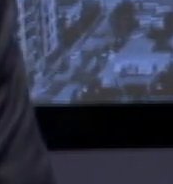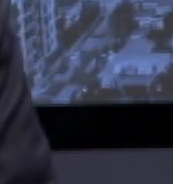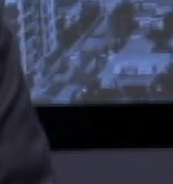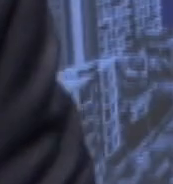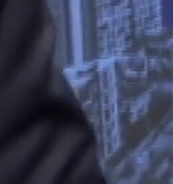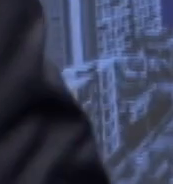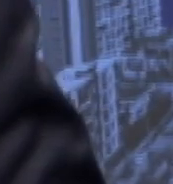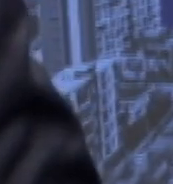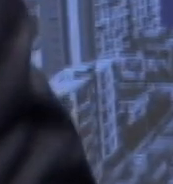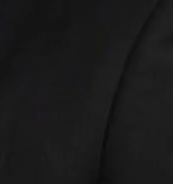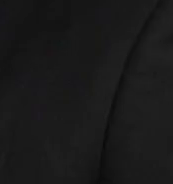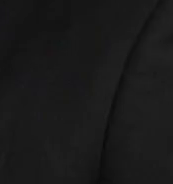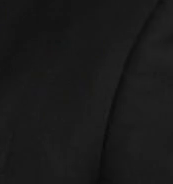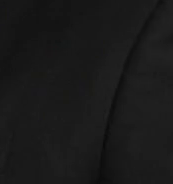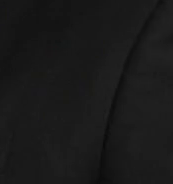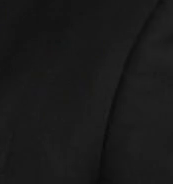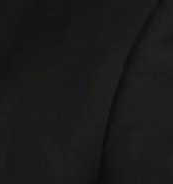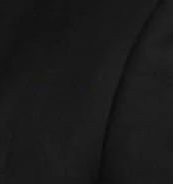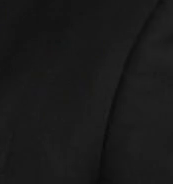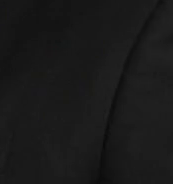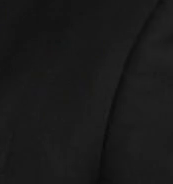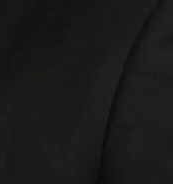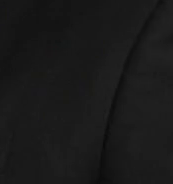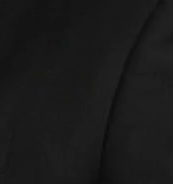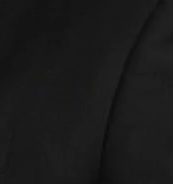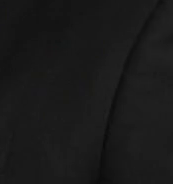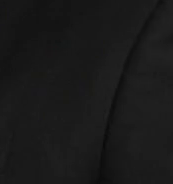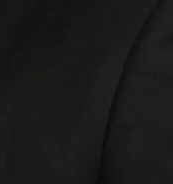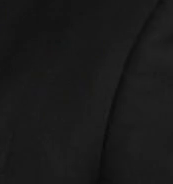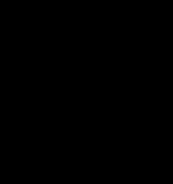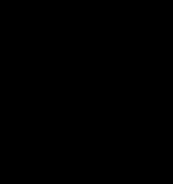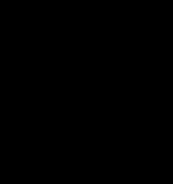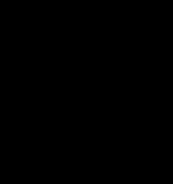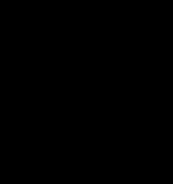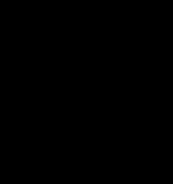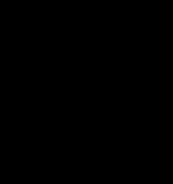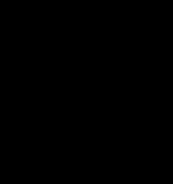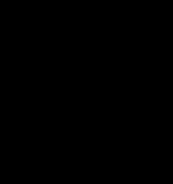vender activos, no hemos visto ni la punta del iceberg.